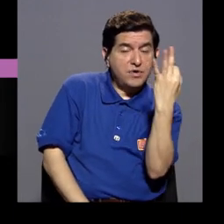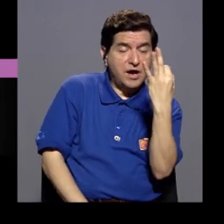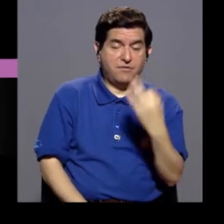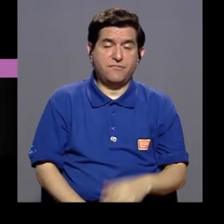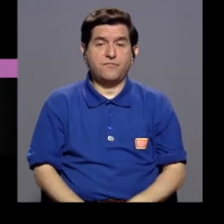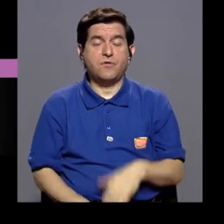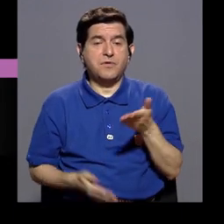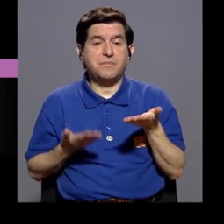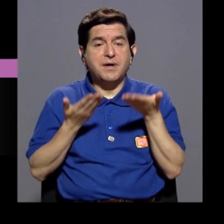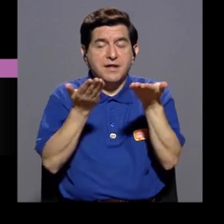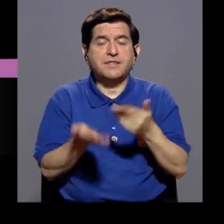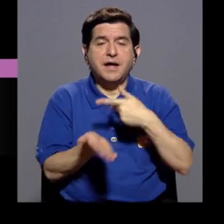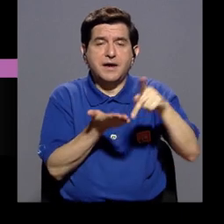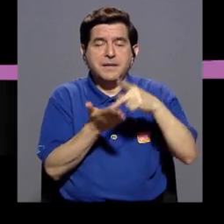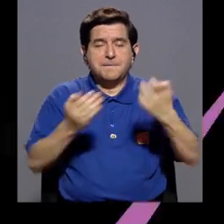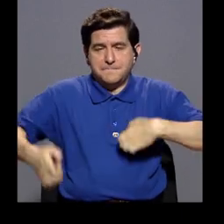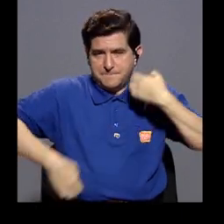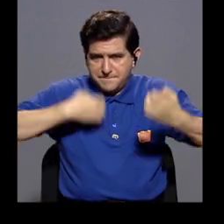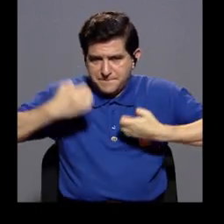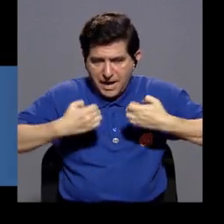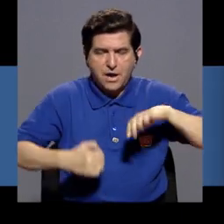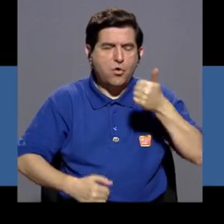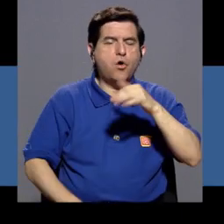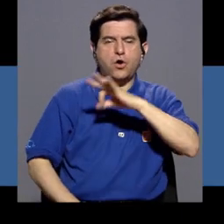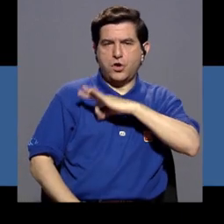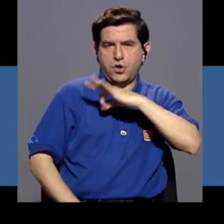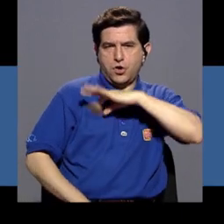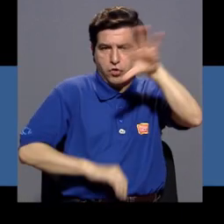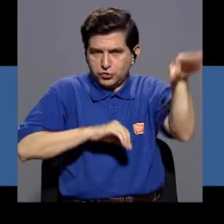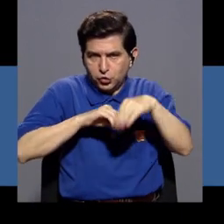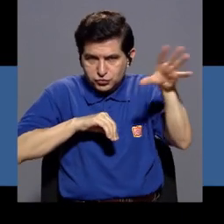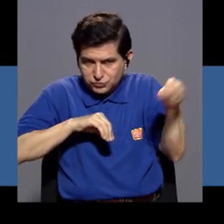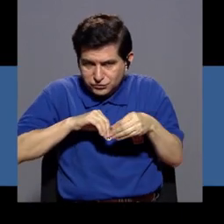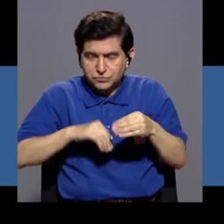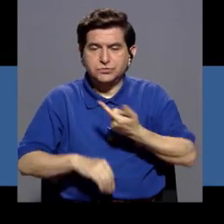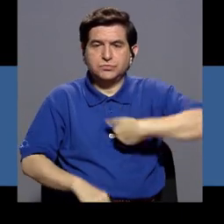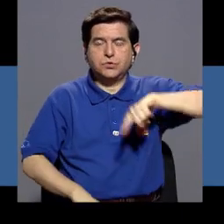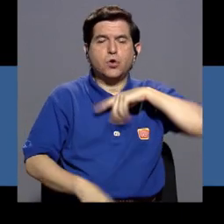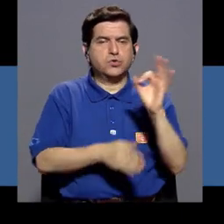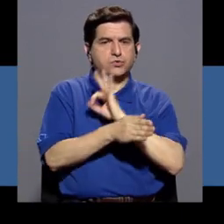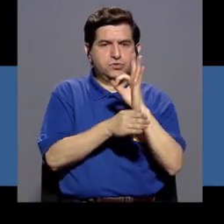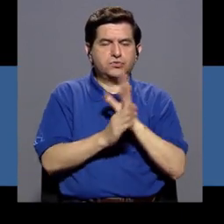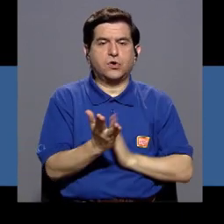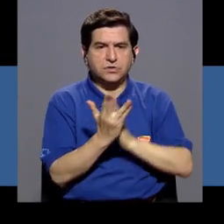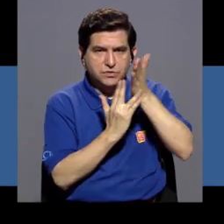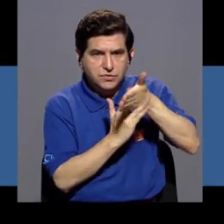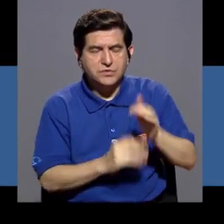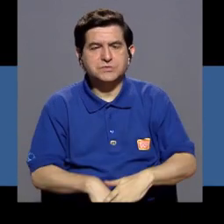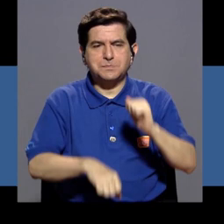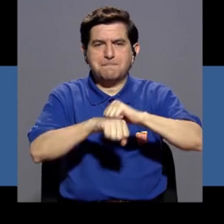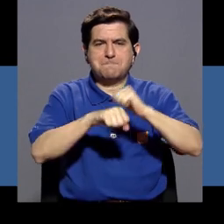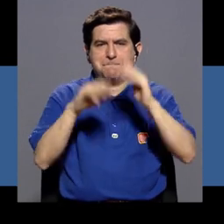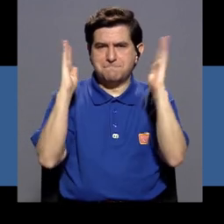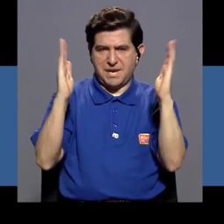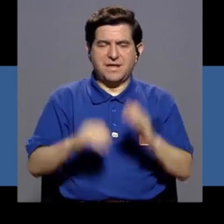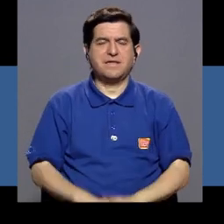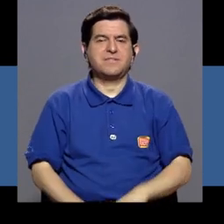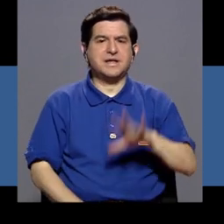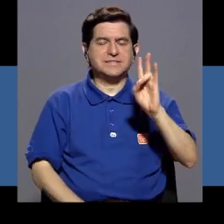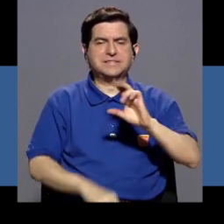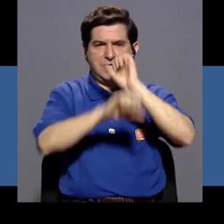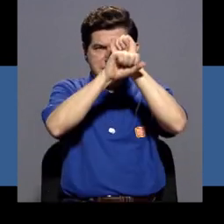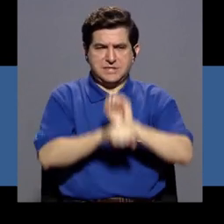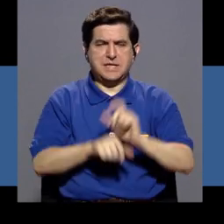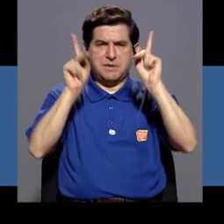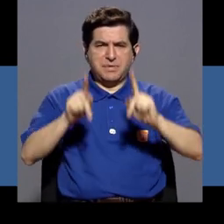es una de las maneras de dar salario emocional, ¿verdad? Y de dar otros beneficios adicionales. Y nosotros funcionamos por medio de las piedras grandes. Se ha